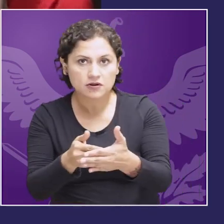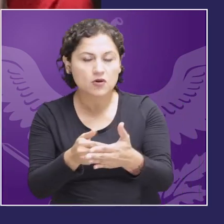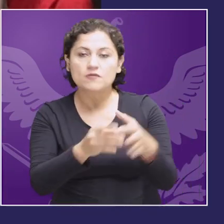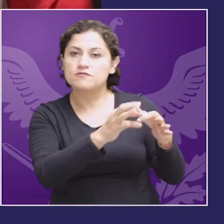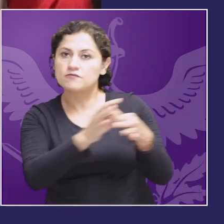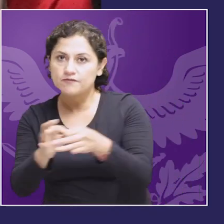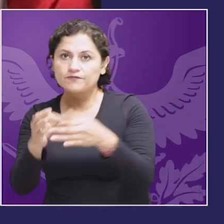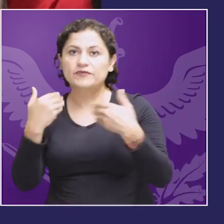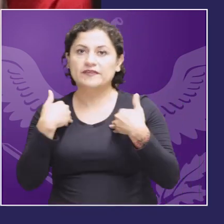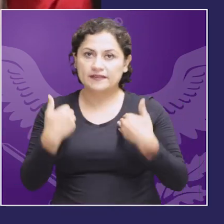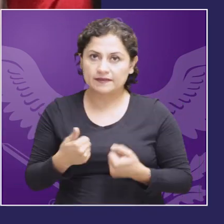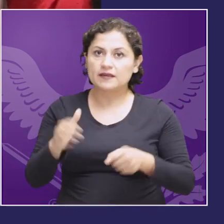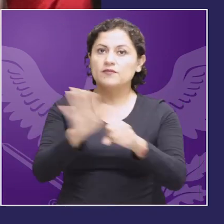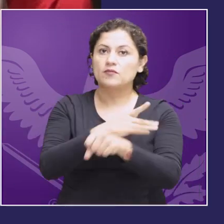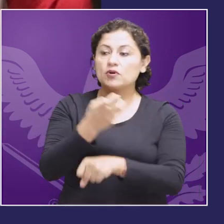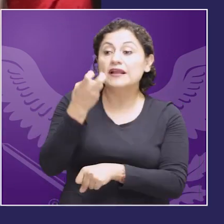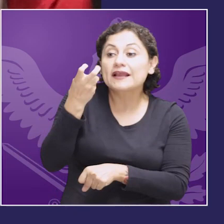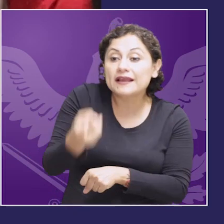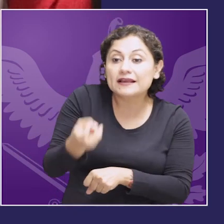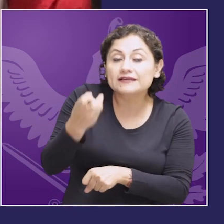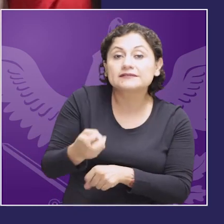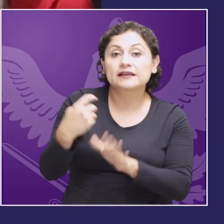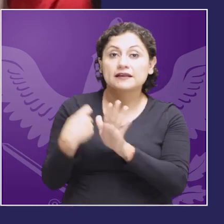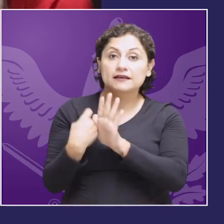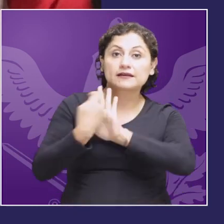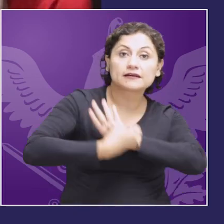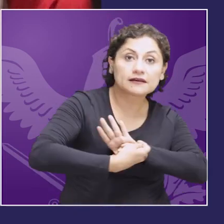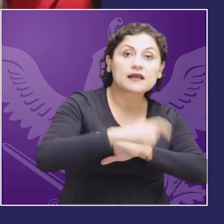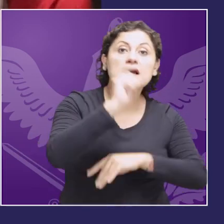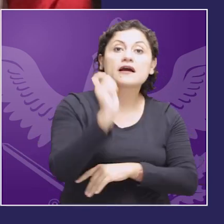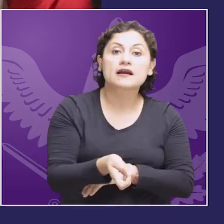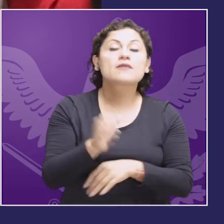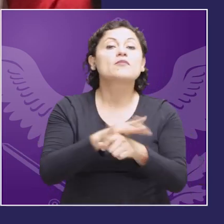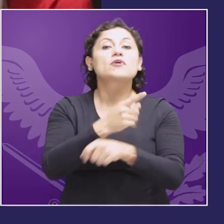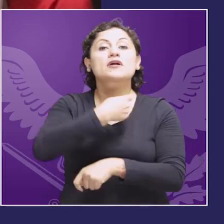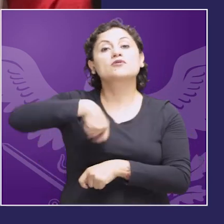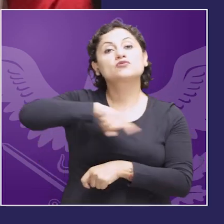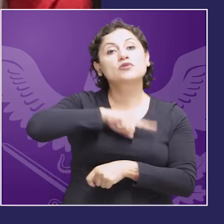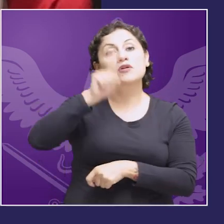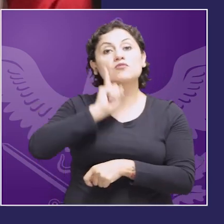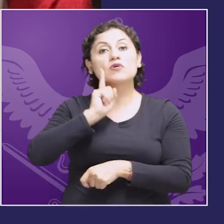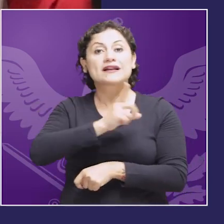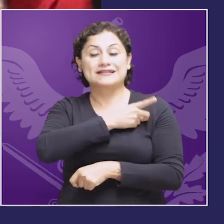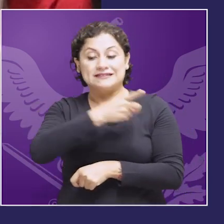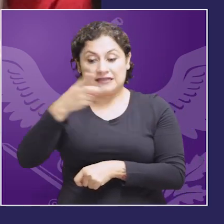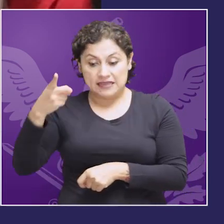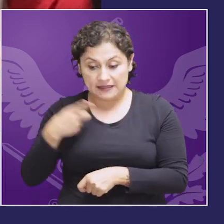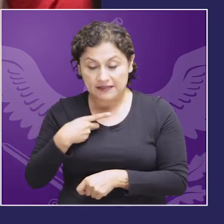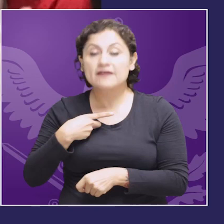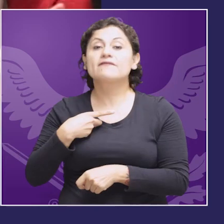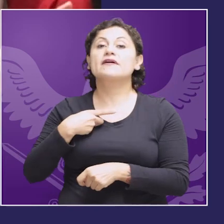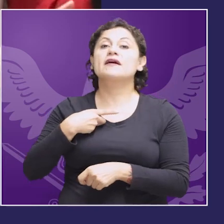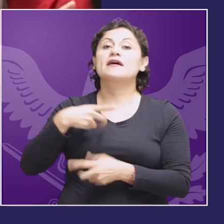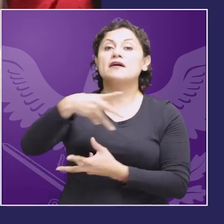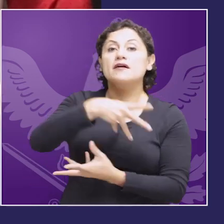qué necesitamos la narrativa para que las mujeres sean reparadas o sus familiares con la historia de lo que de